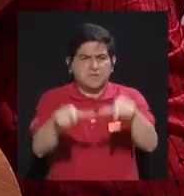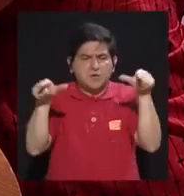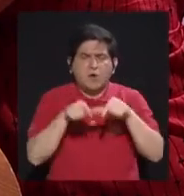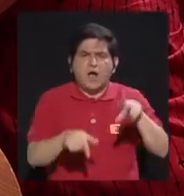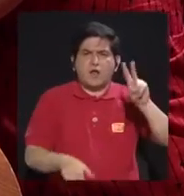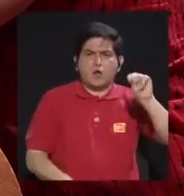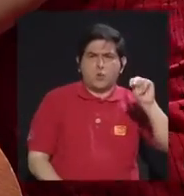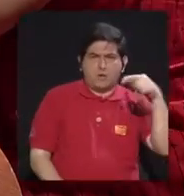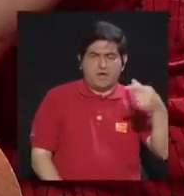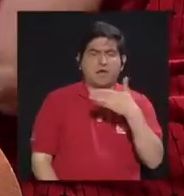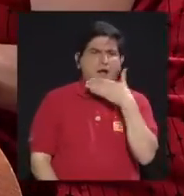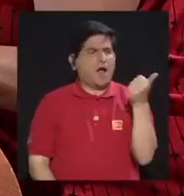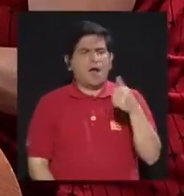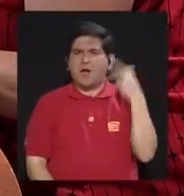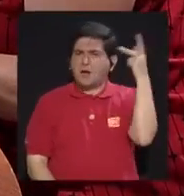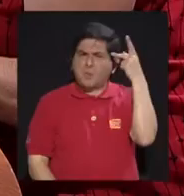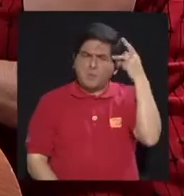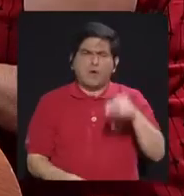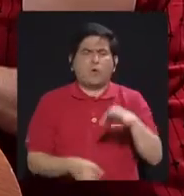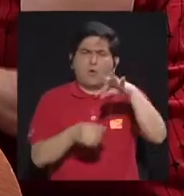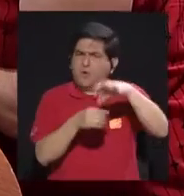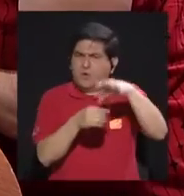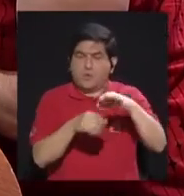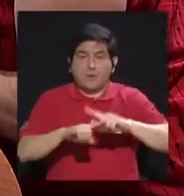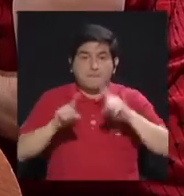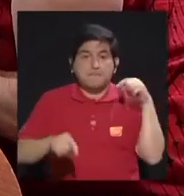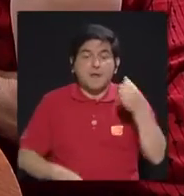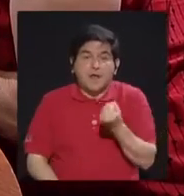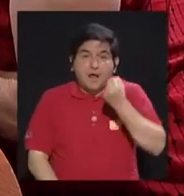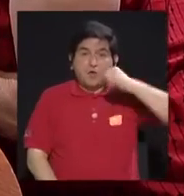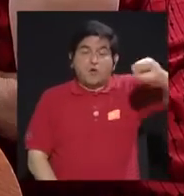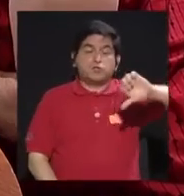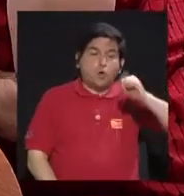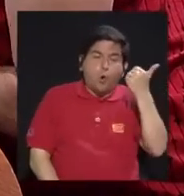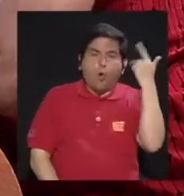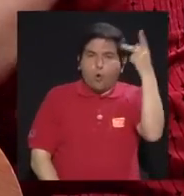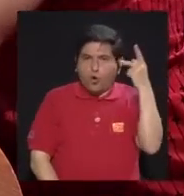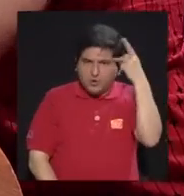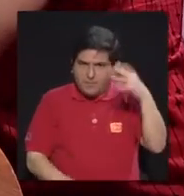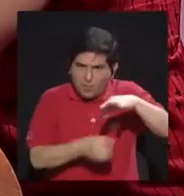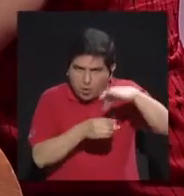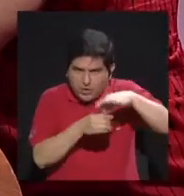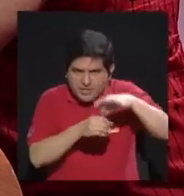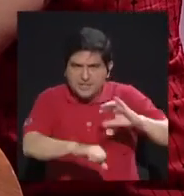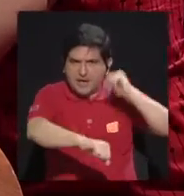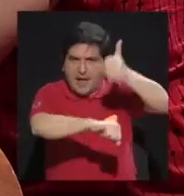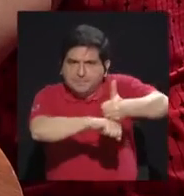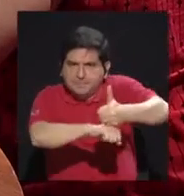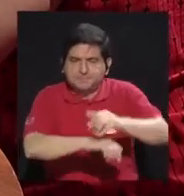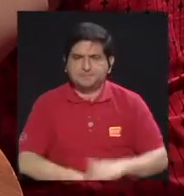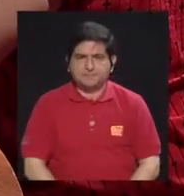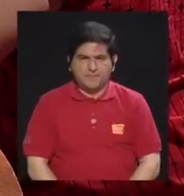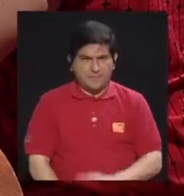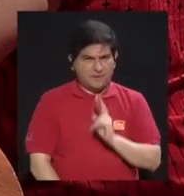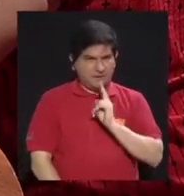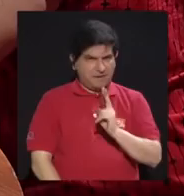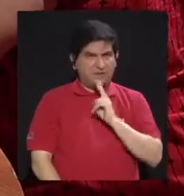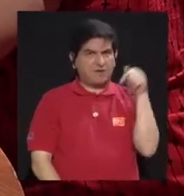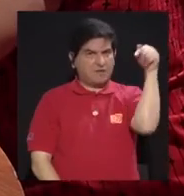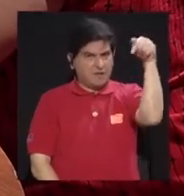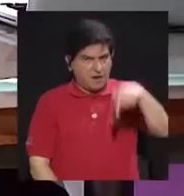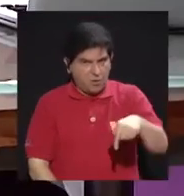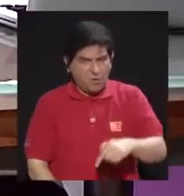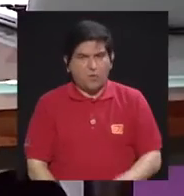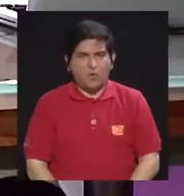la mejor política agraria. Sin embargo, la revolución impulsó otra política agraria. La verdad es que hoy... A